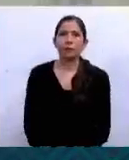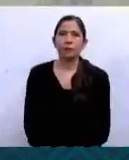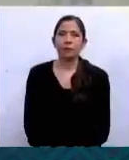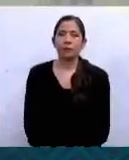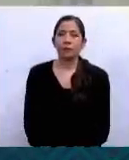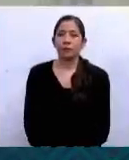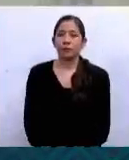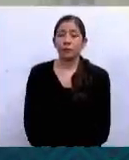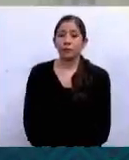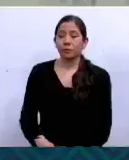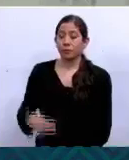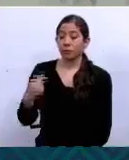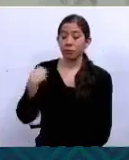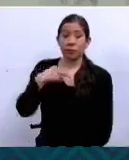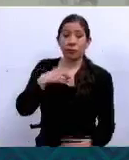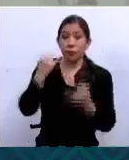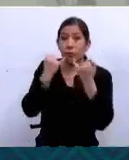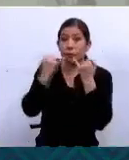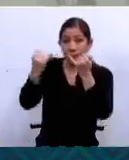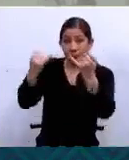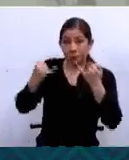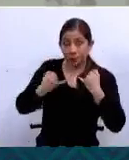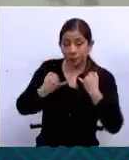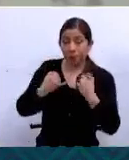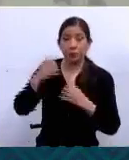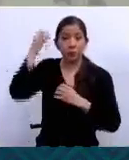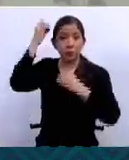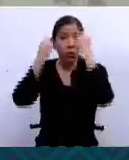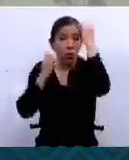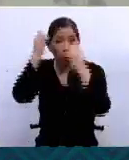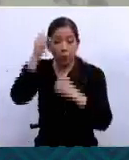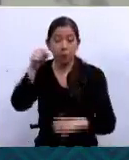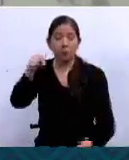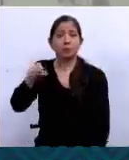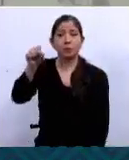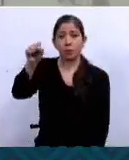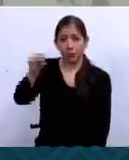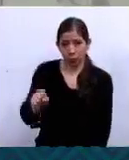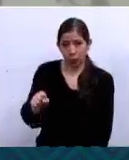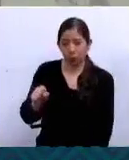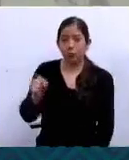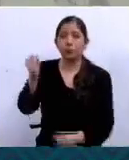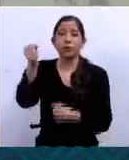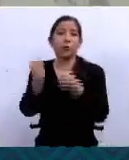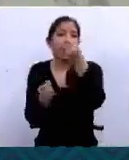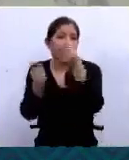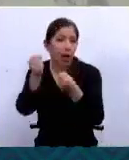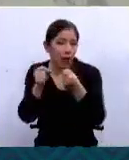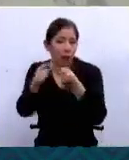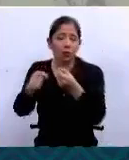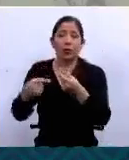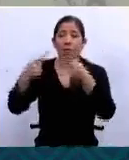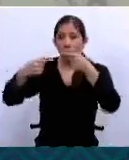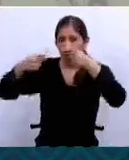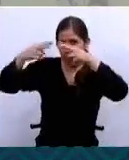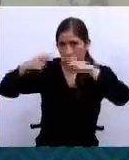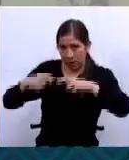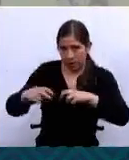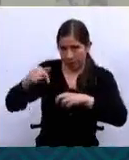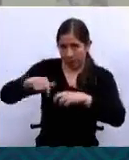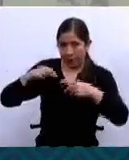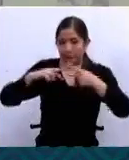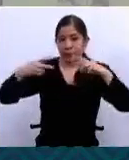tomó conocimiento de que en la zona sur de la ciudad de Oruro un vehículo del CEO había sido interceptado por algunas personas que